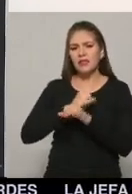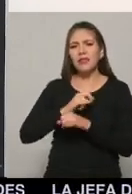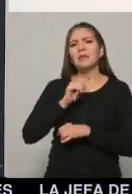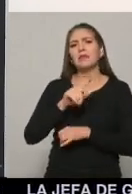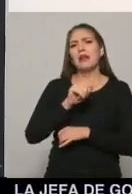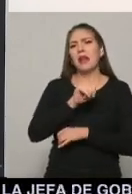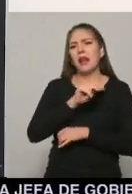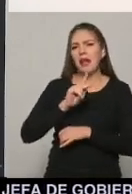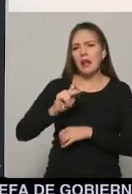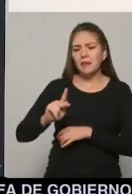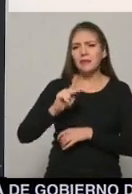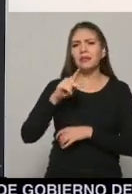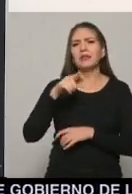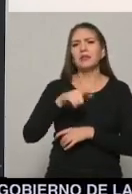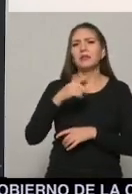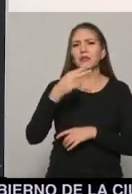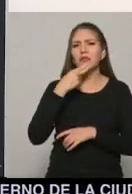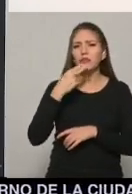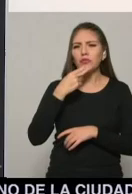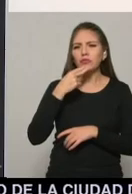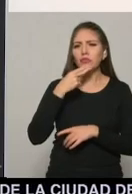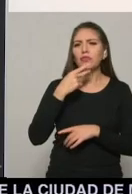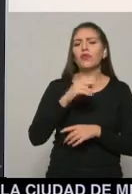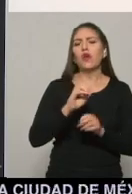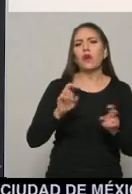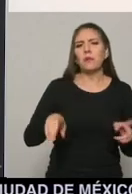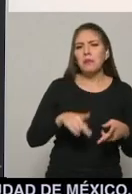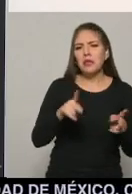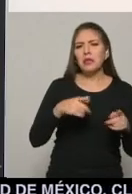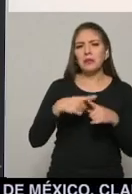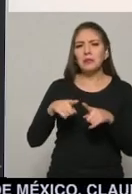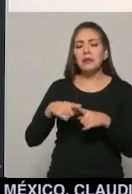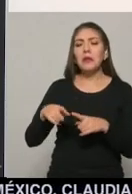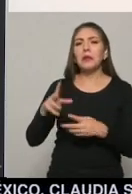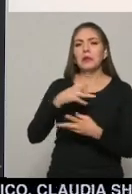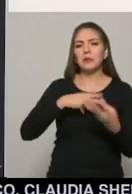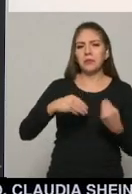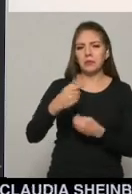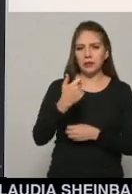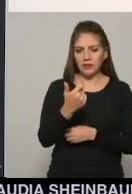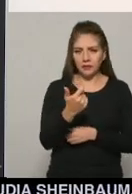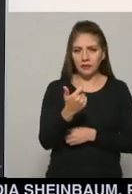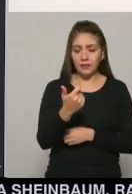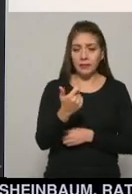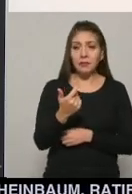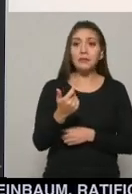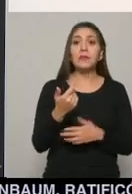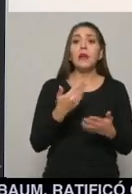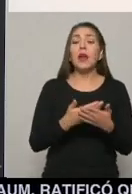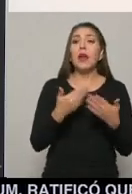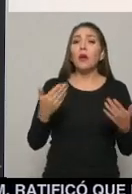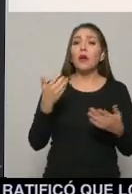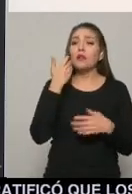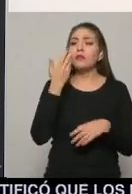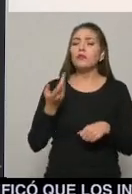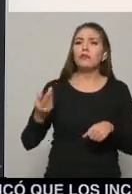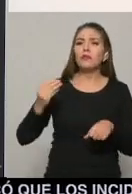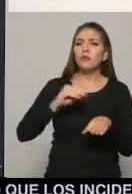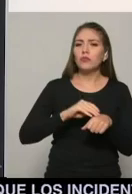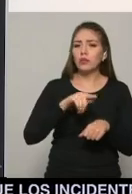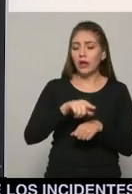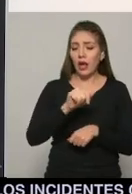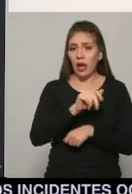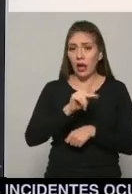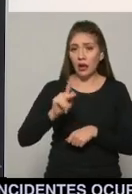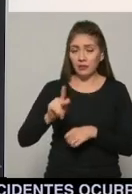venden productos o servicios y reciben un dinero. Ahora se está proponiendo un impuesto a las plataformas